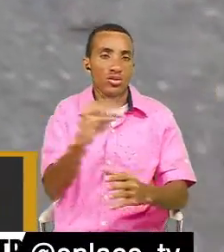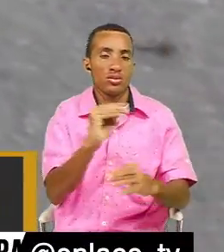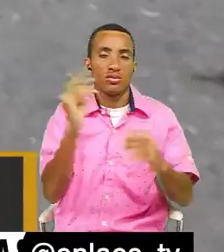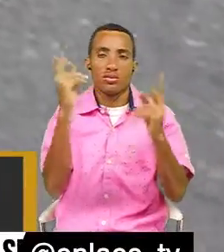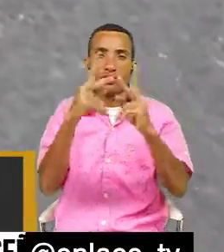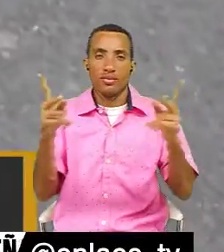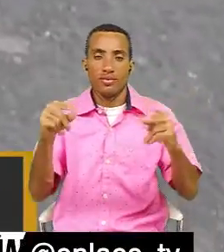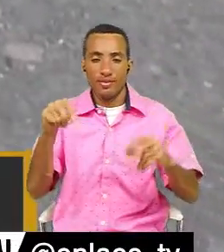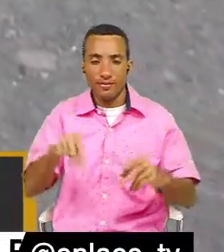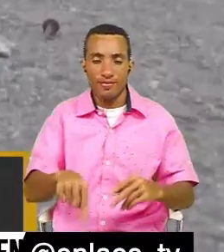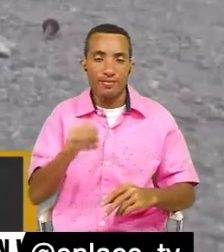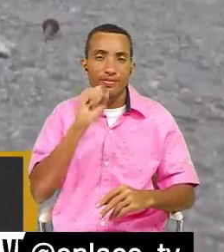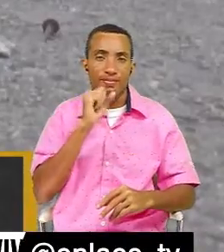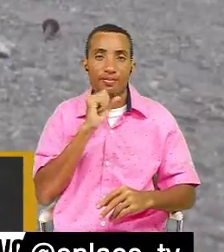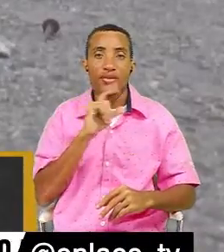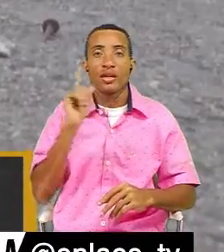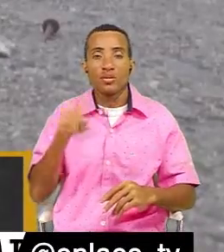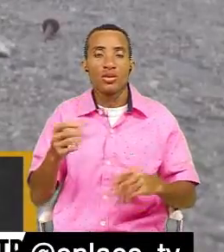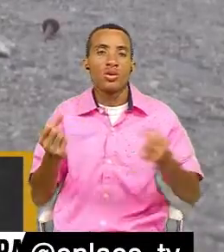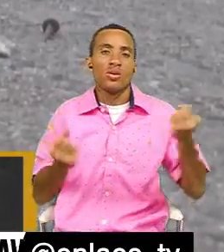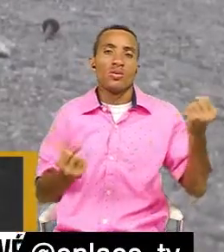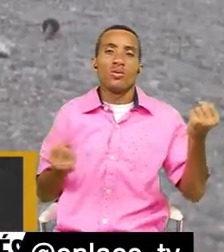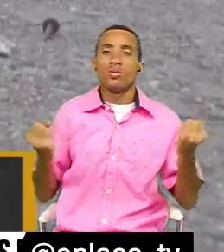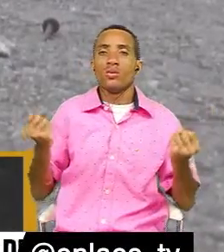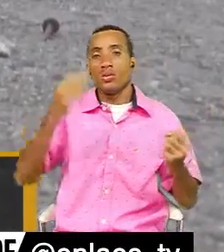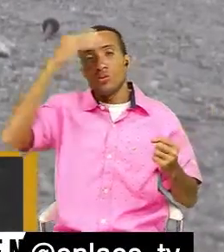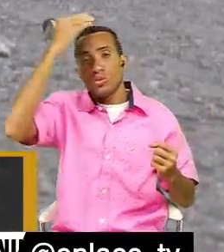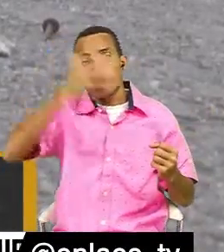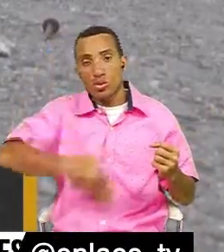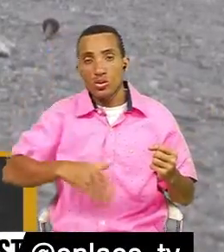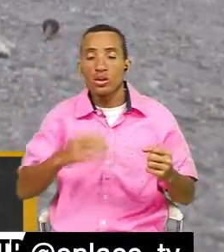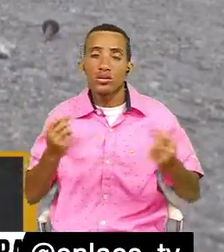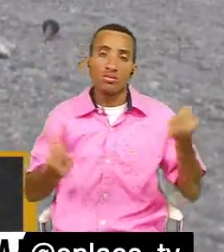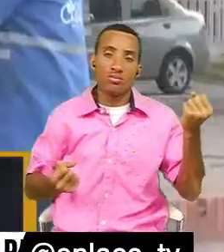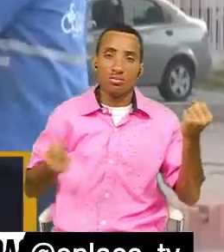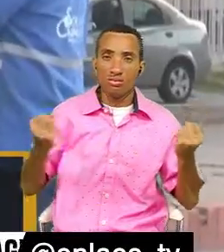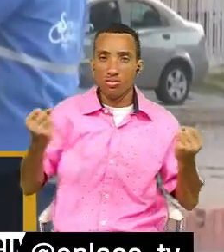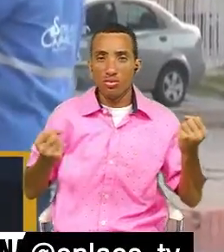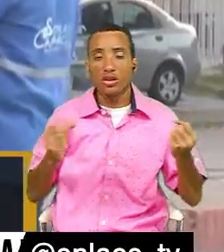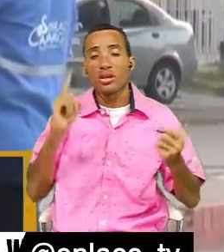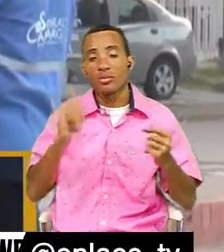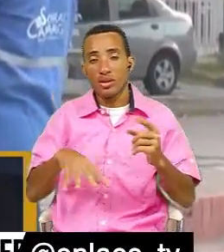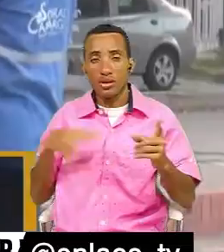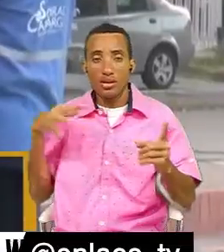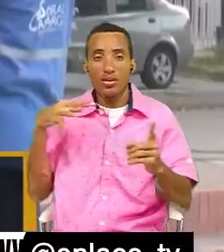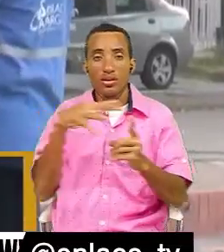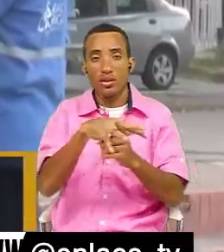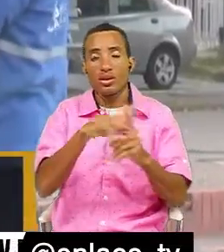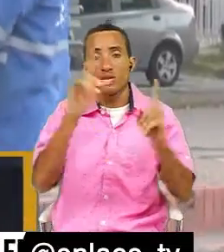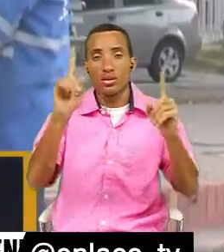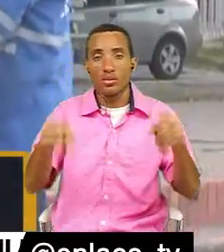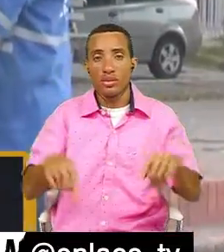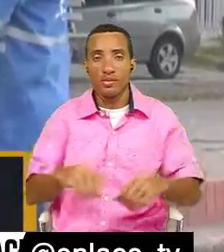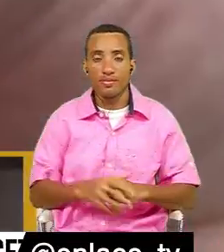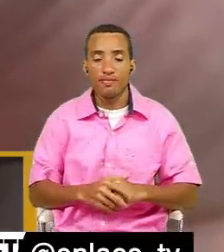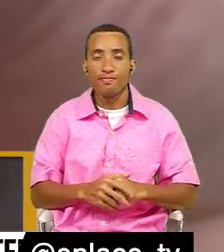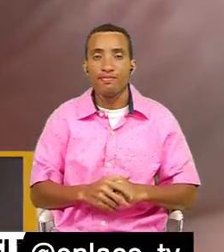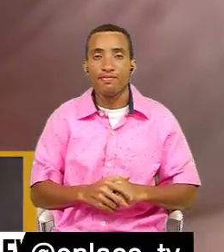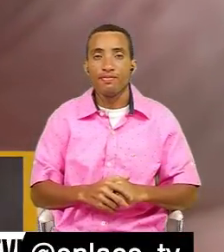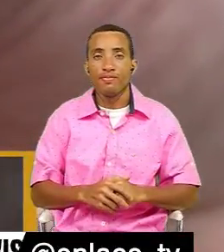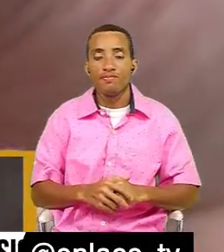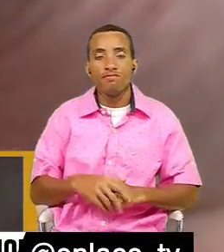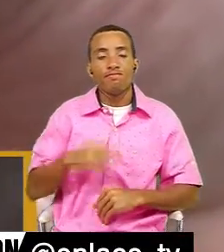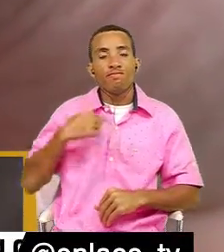Incluso los buses que vienen de transporte intermunicipal se verían afectados por esa situación. Yo creo